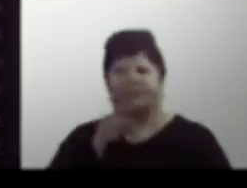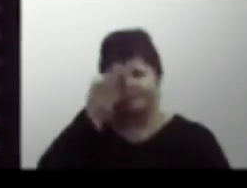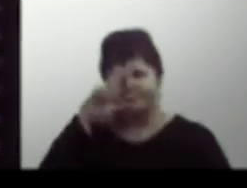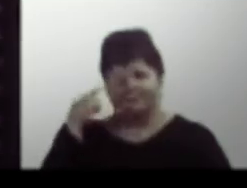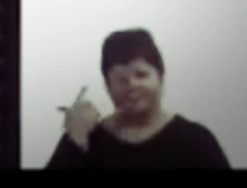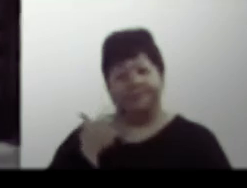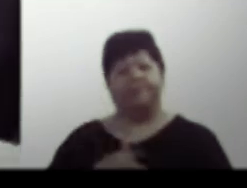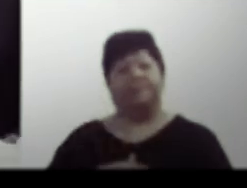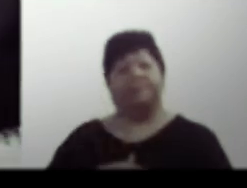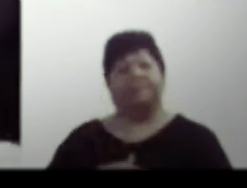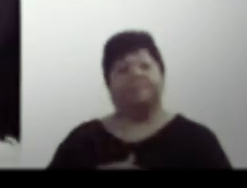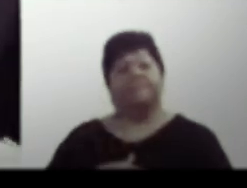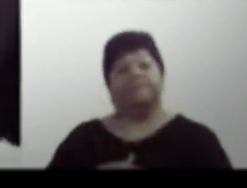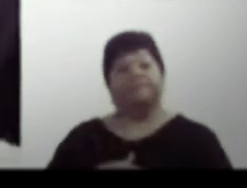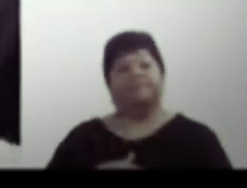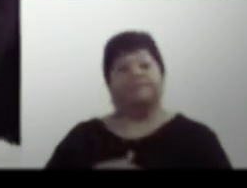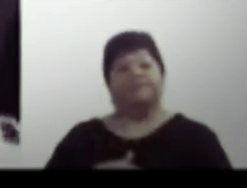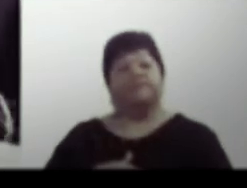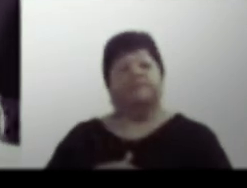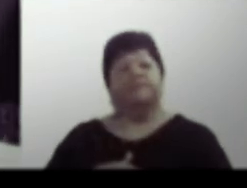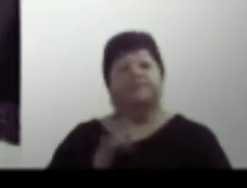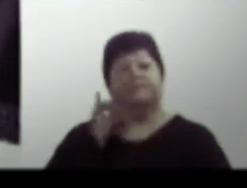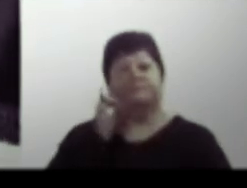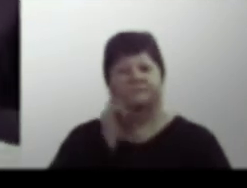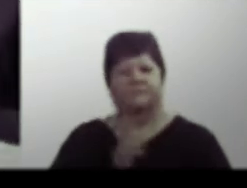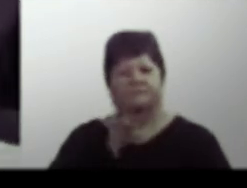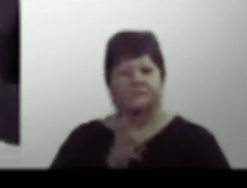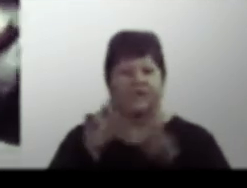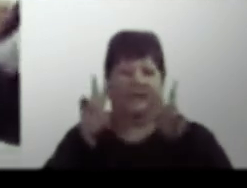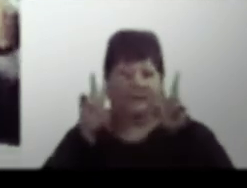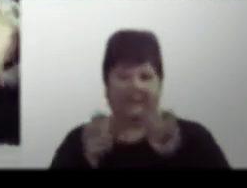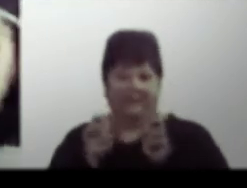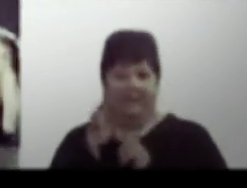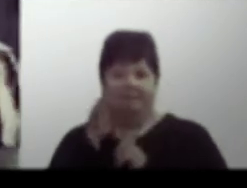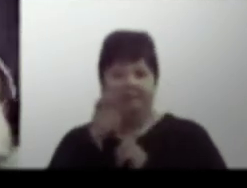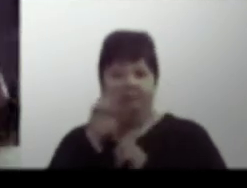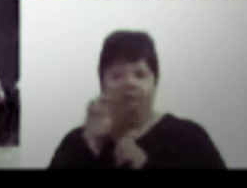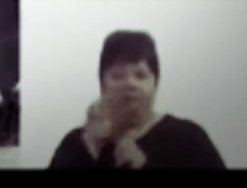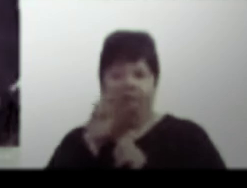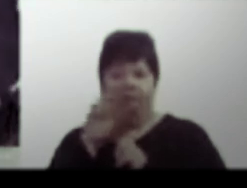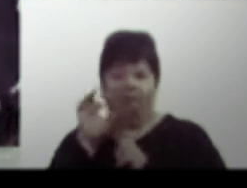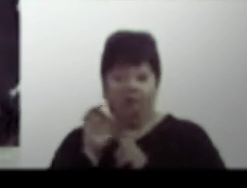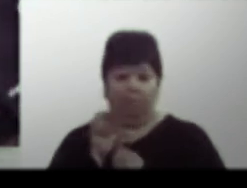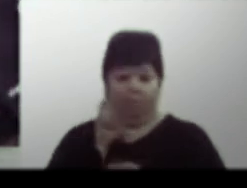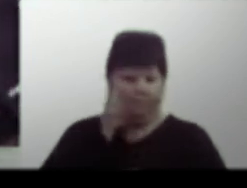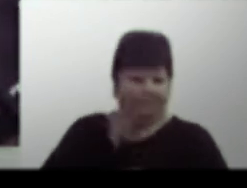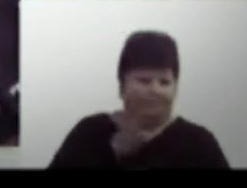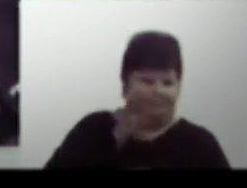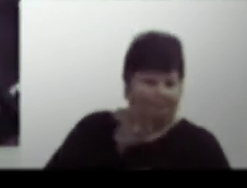Gracias, señor senador Carrera. Tangencialmente se ingresa al tema de los fueros,